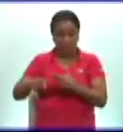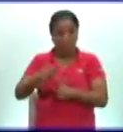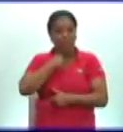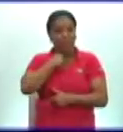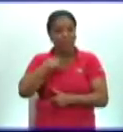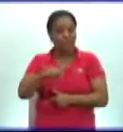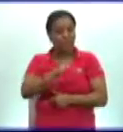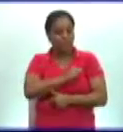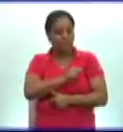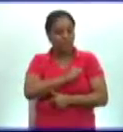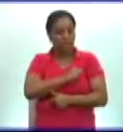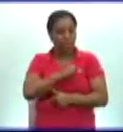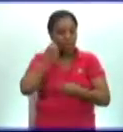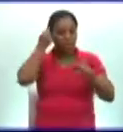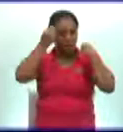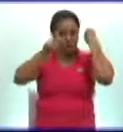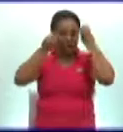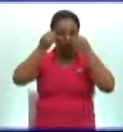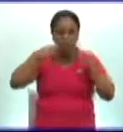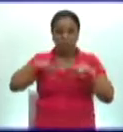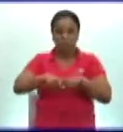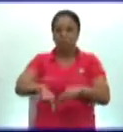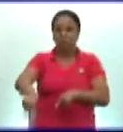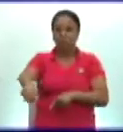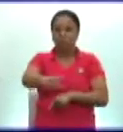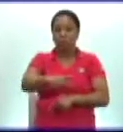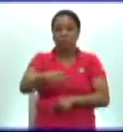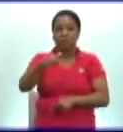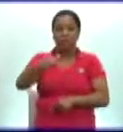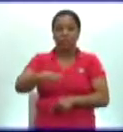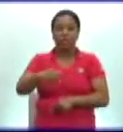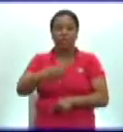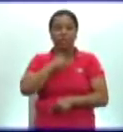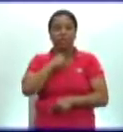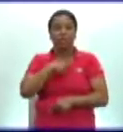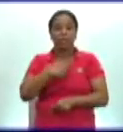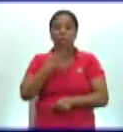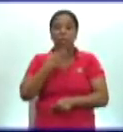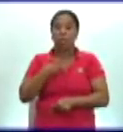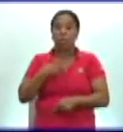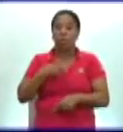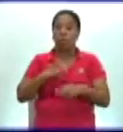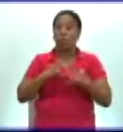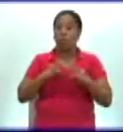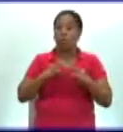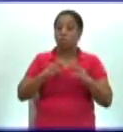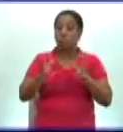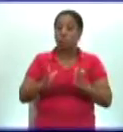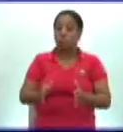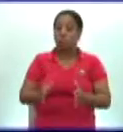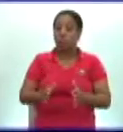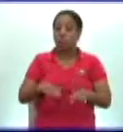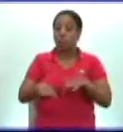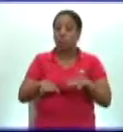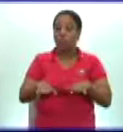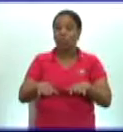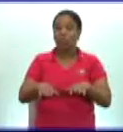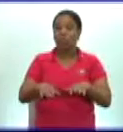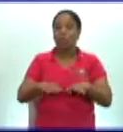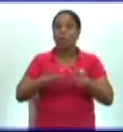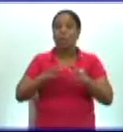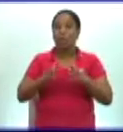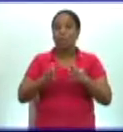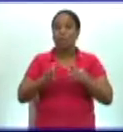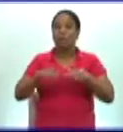queríamos analizar con ustedes. En este caso, como el cuerpo se mueve con un movimiento rectilíneo uniforme,